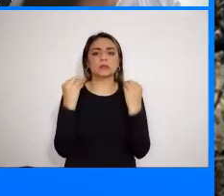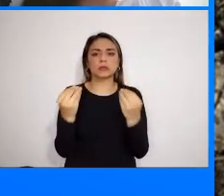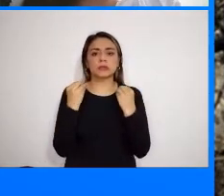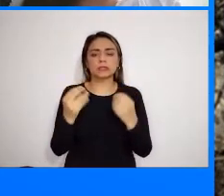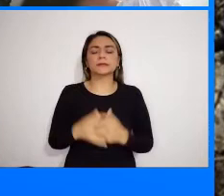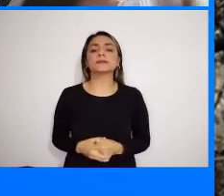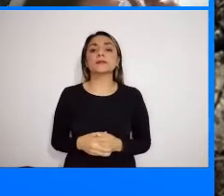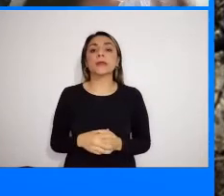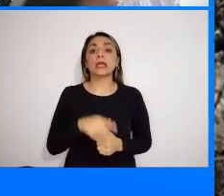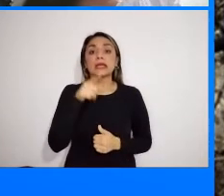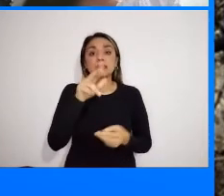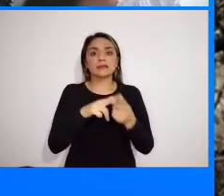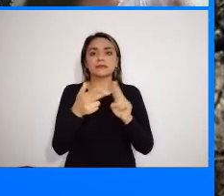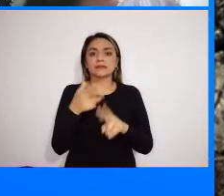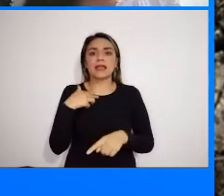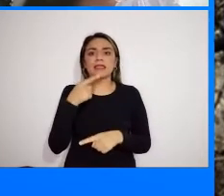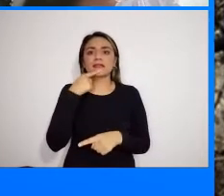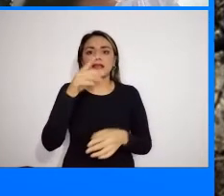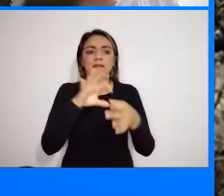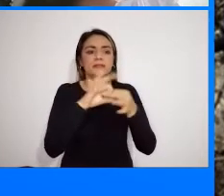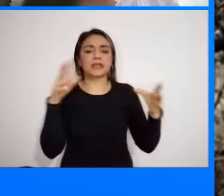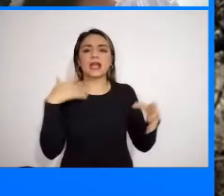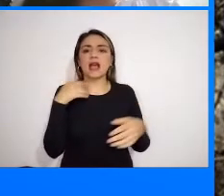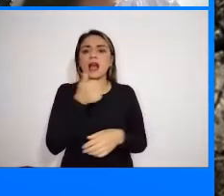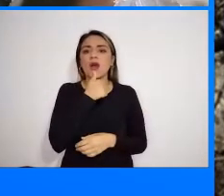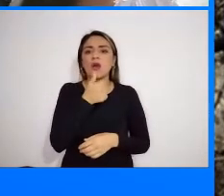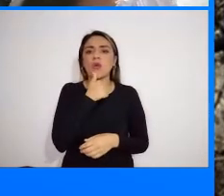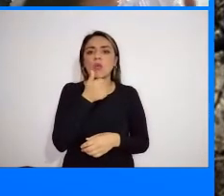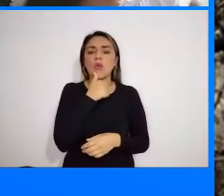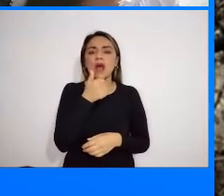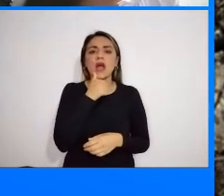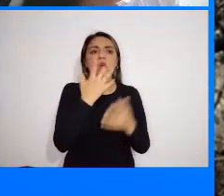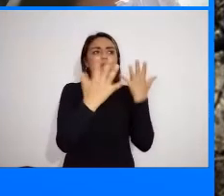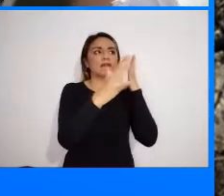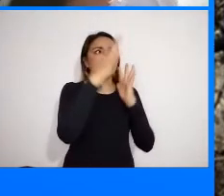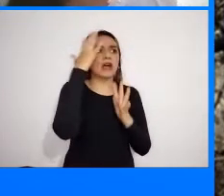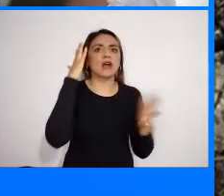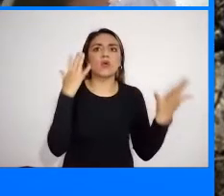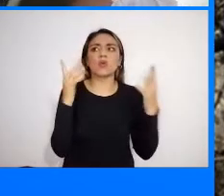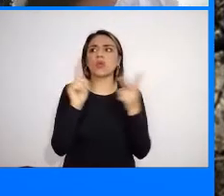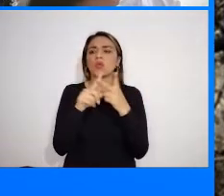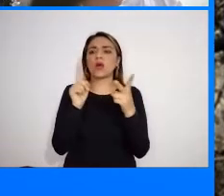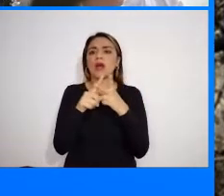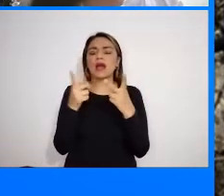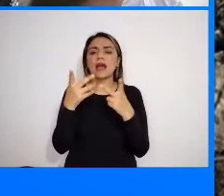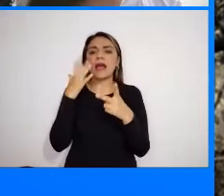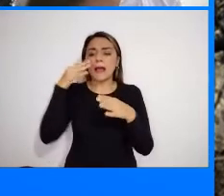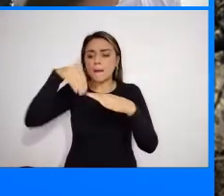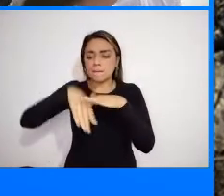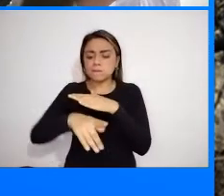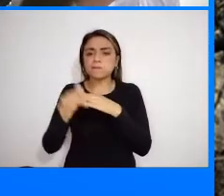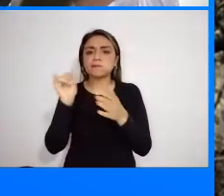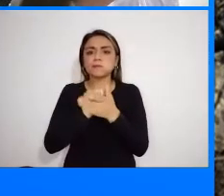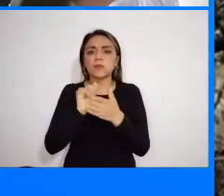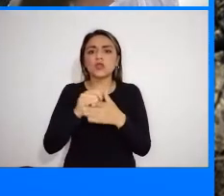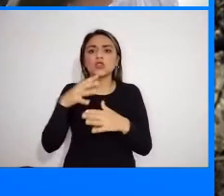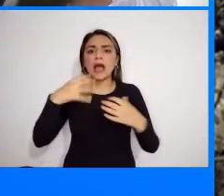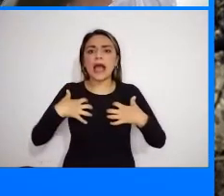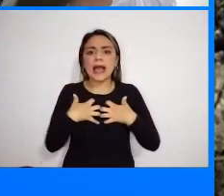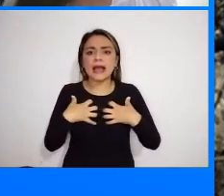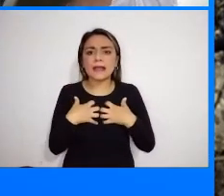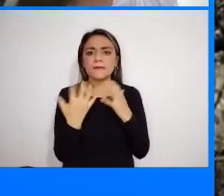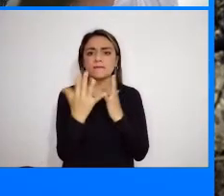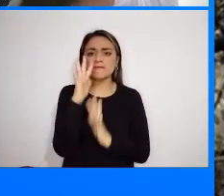pues no podemos desligar el recurso hídrico con la fauna y con toda la parte biótica que lo compone, porque